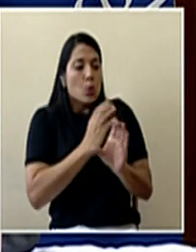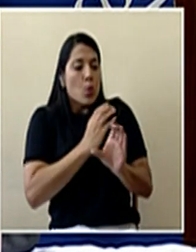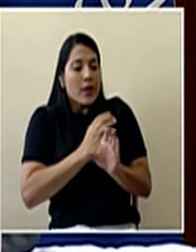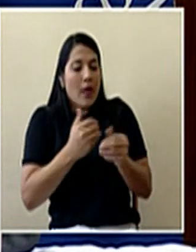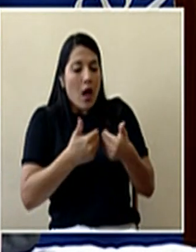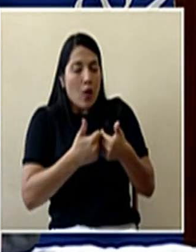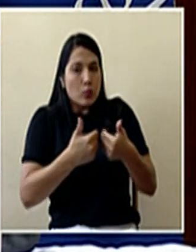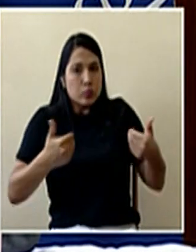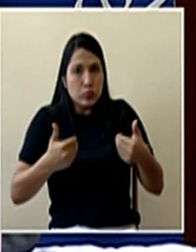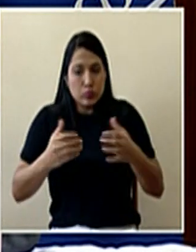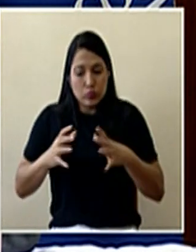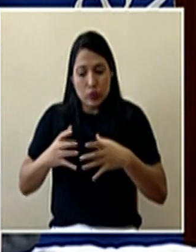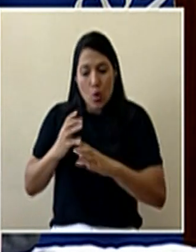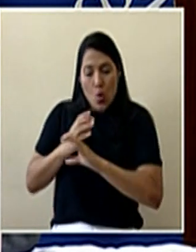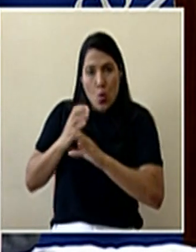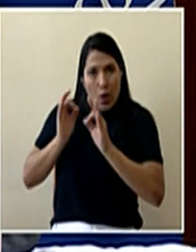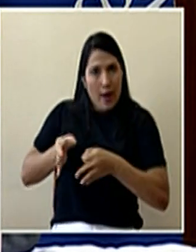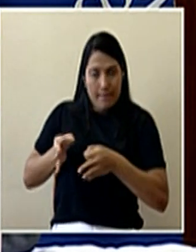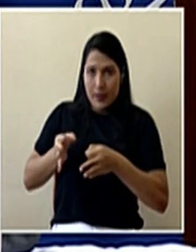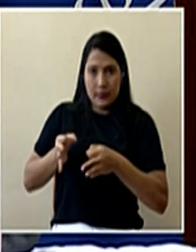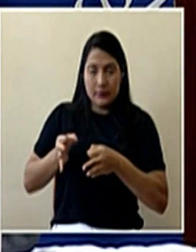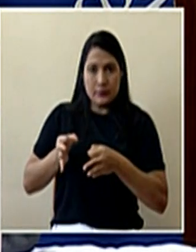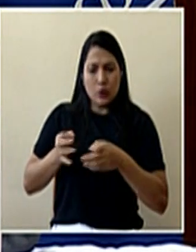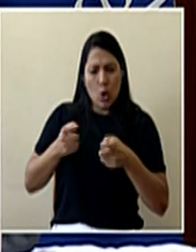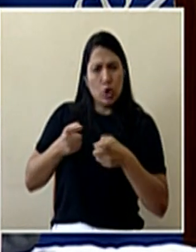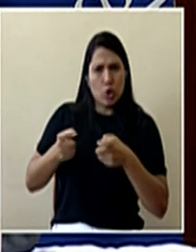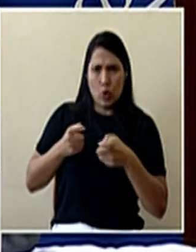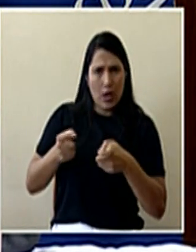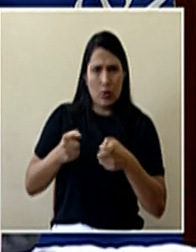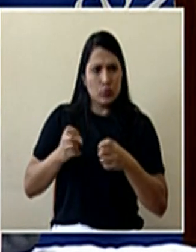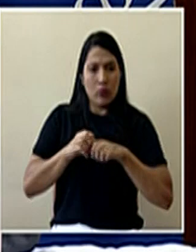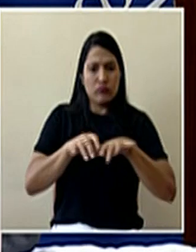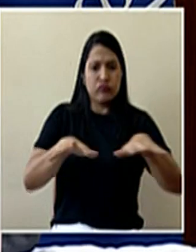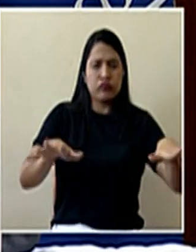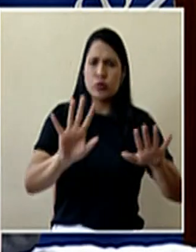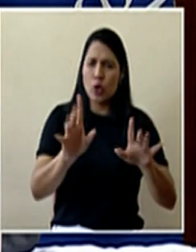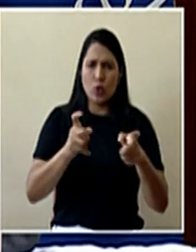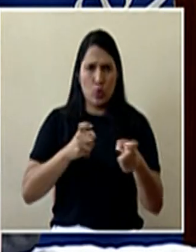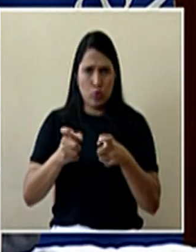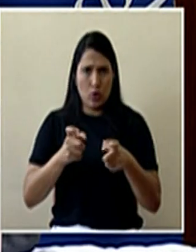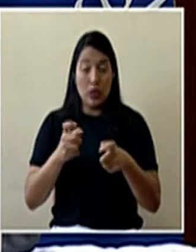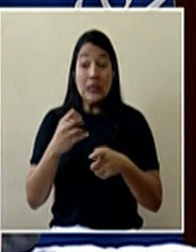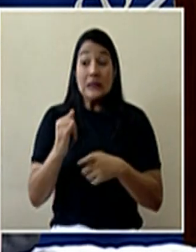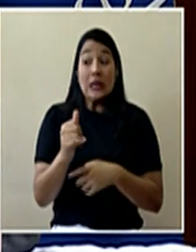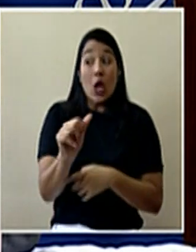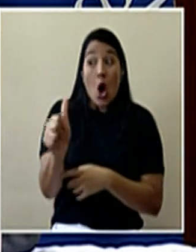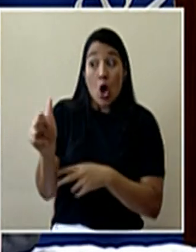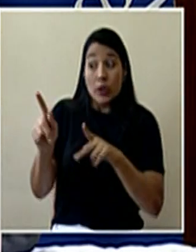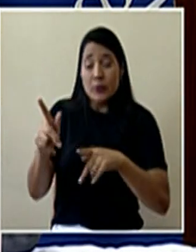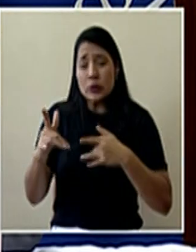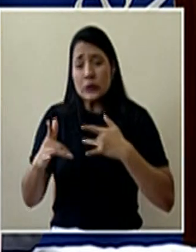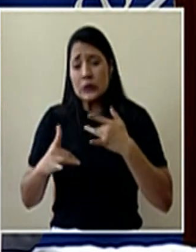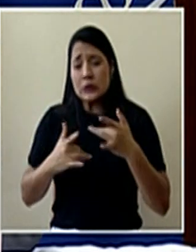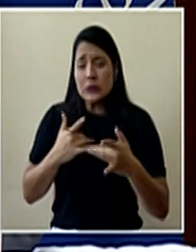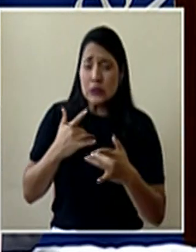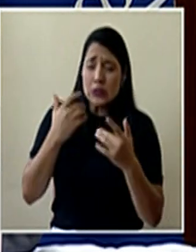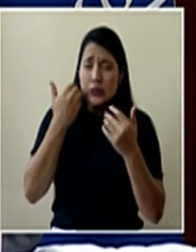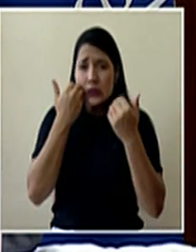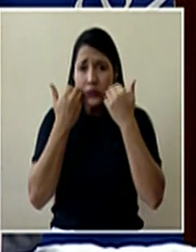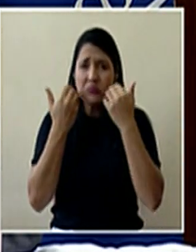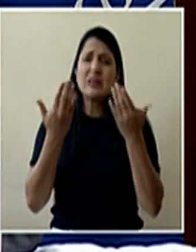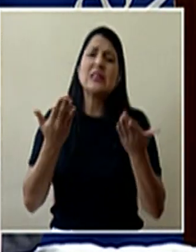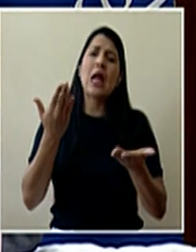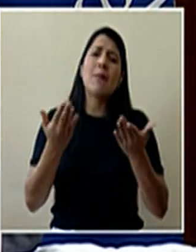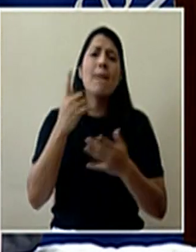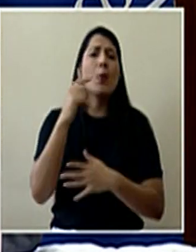centro penitenciario y pues puede perfectamente, si tienen síntomas respiratorios, en los demás pueden deberse a otra